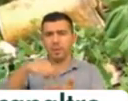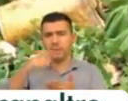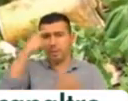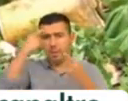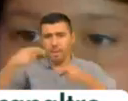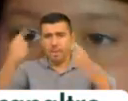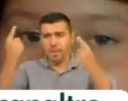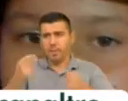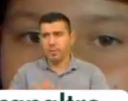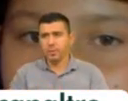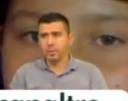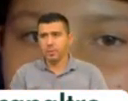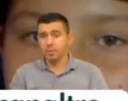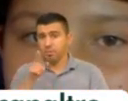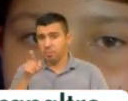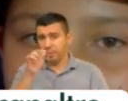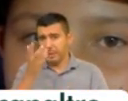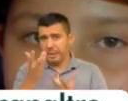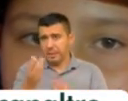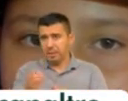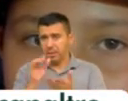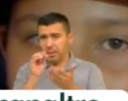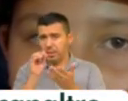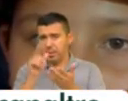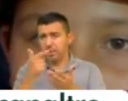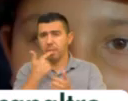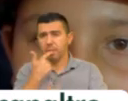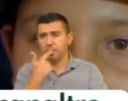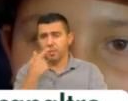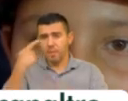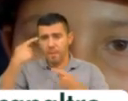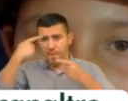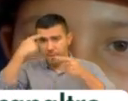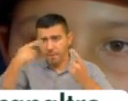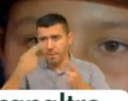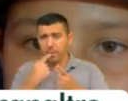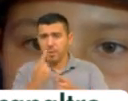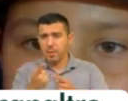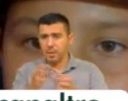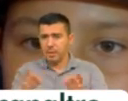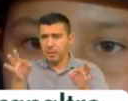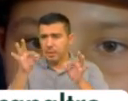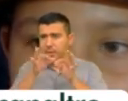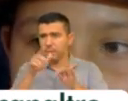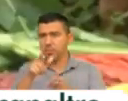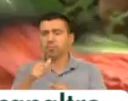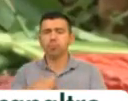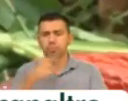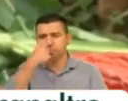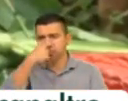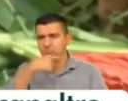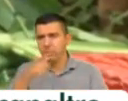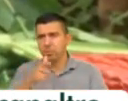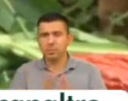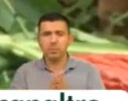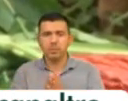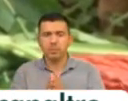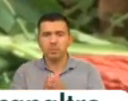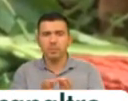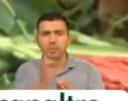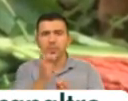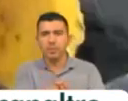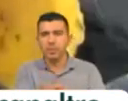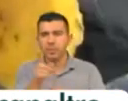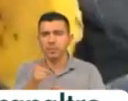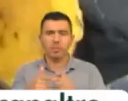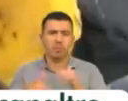queremos destacar la importancia que significa el cacao para los santandereanos y por supuesto para San Vicente de Chucurí, el municipio que más le